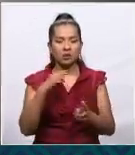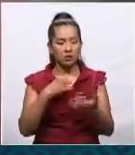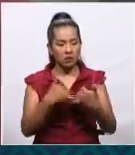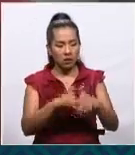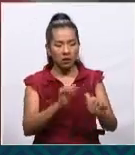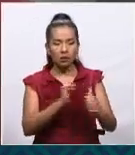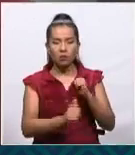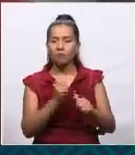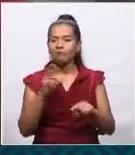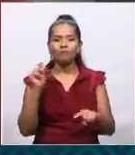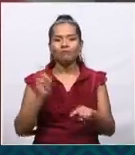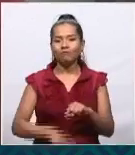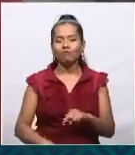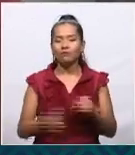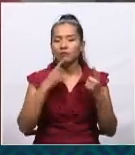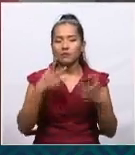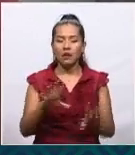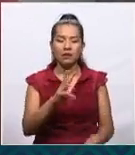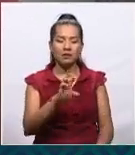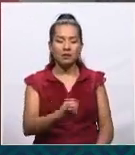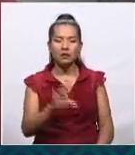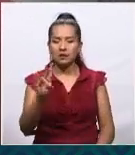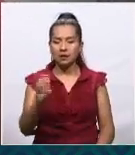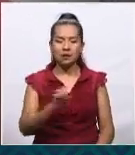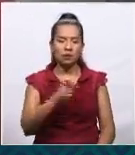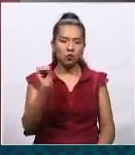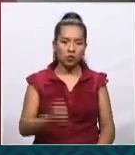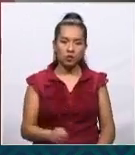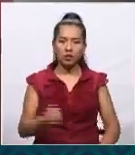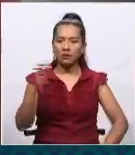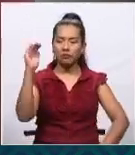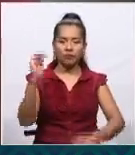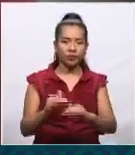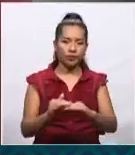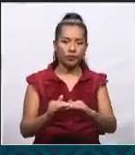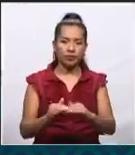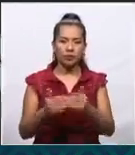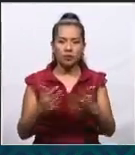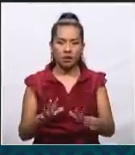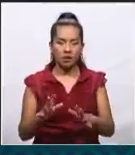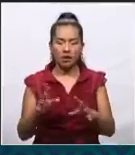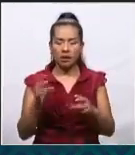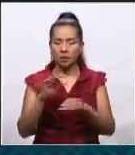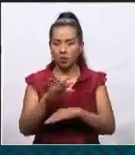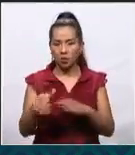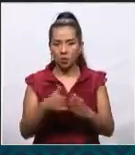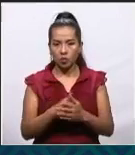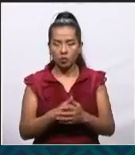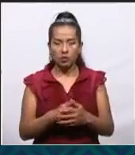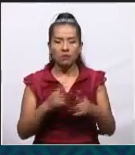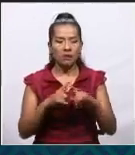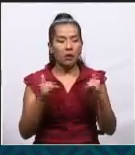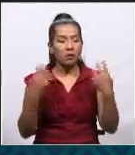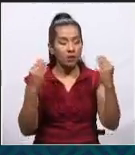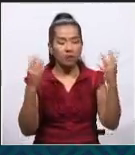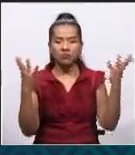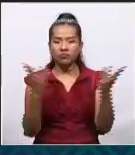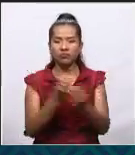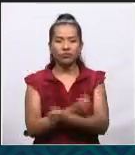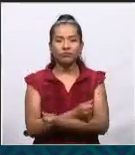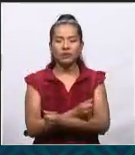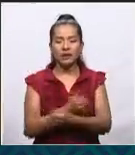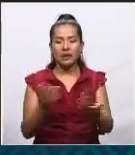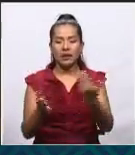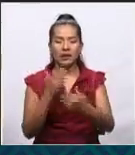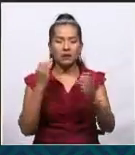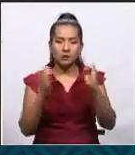seguir así. El 60-70% es menos que antes, las ventas diarias. Como ves, ahorita no hay nada.